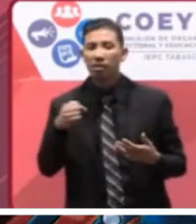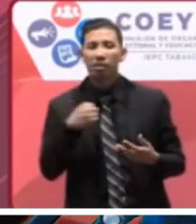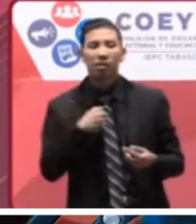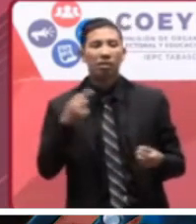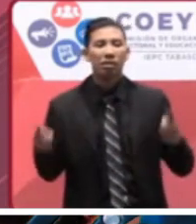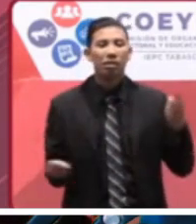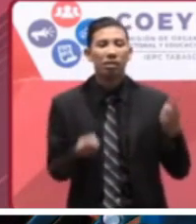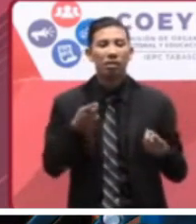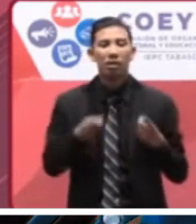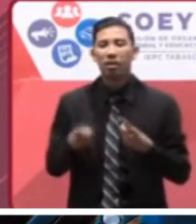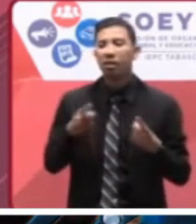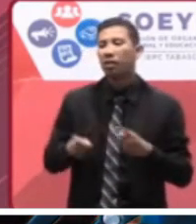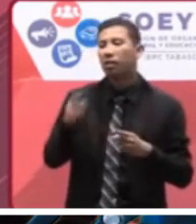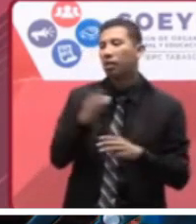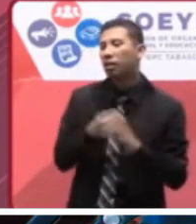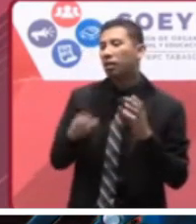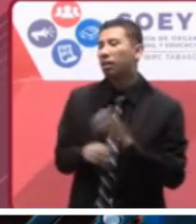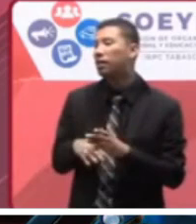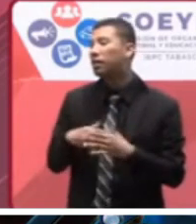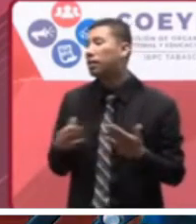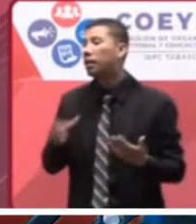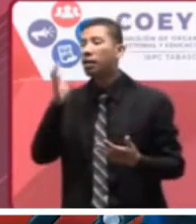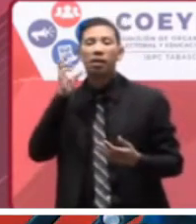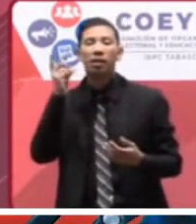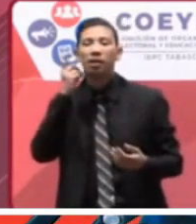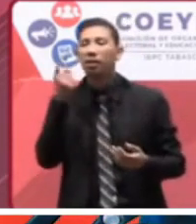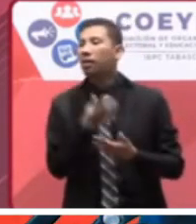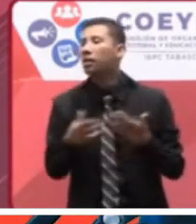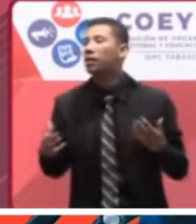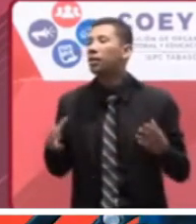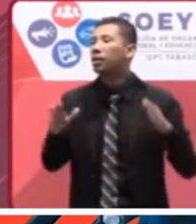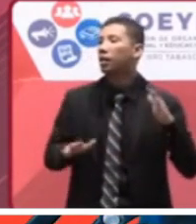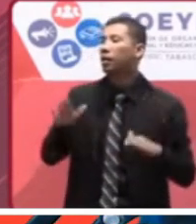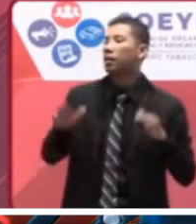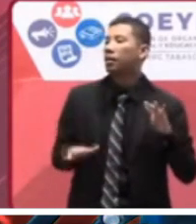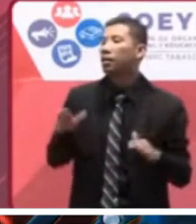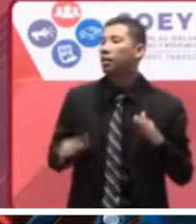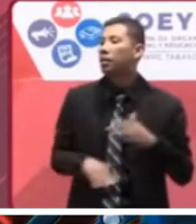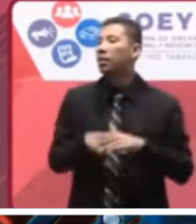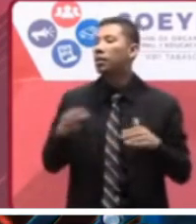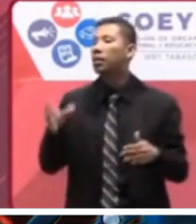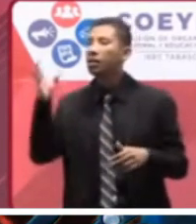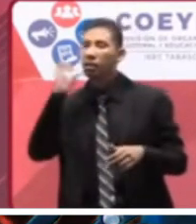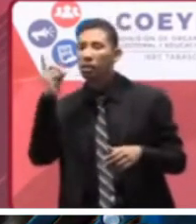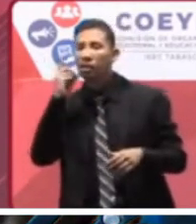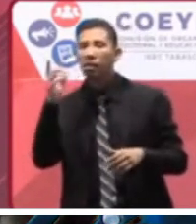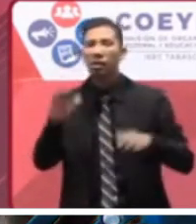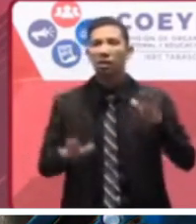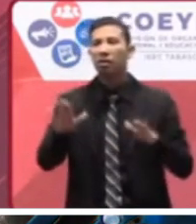la reforma. Incluso cuando fui invitado al Congreso, y a veces en el Congreso se llevan pesado, ¿no?